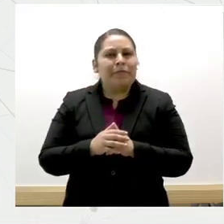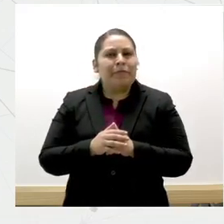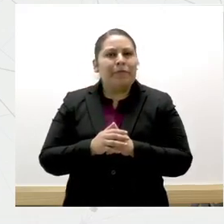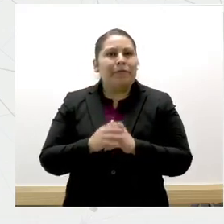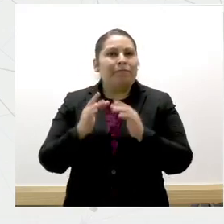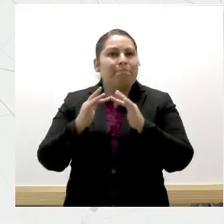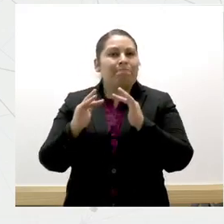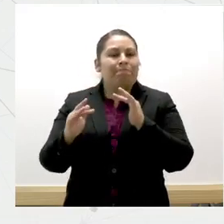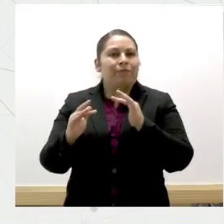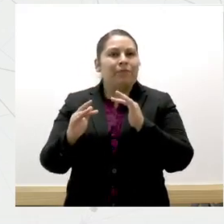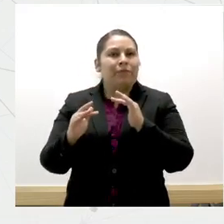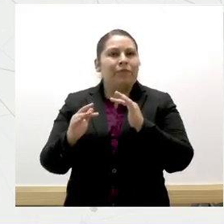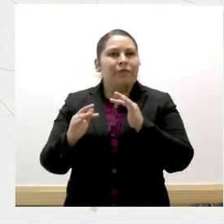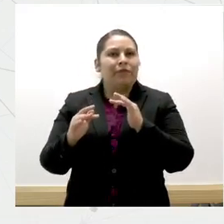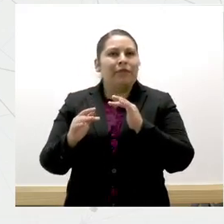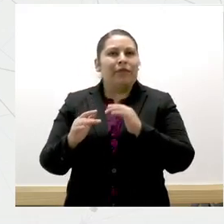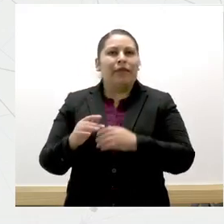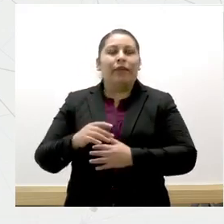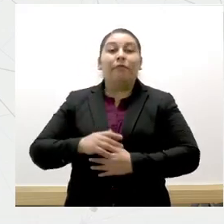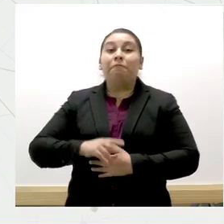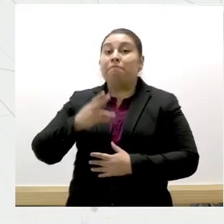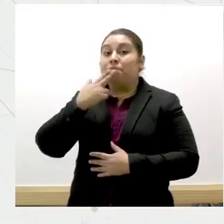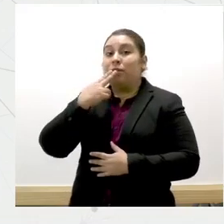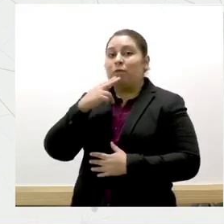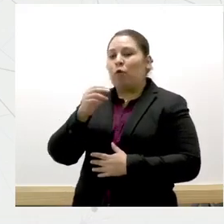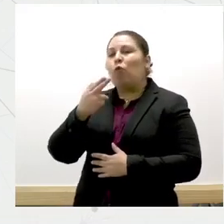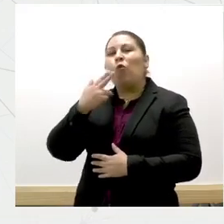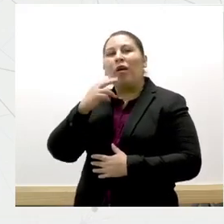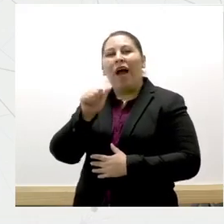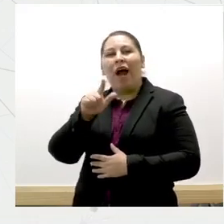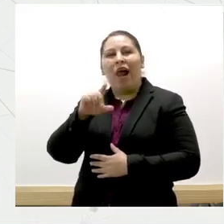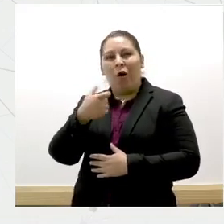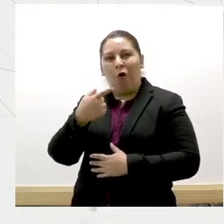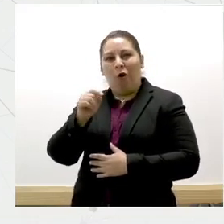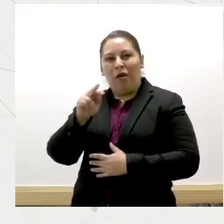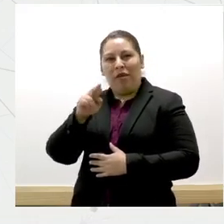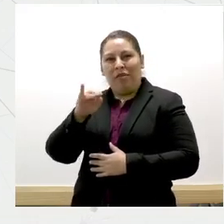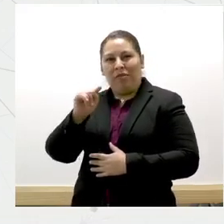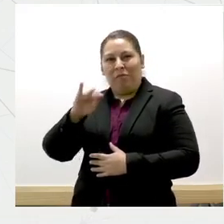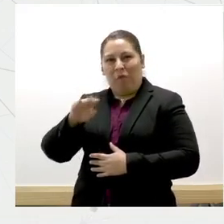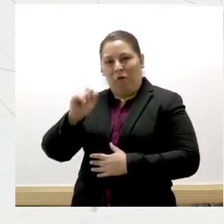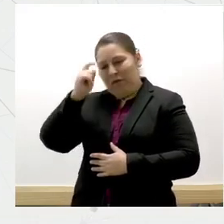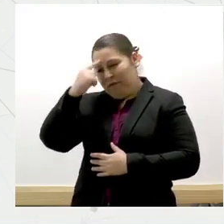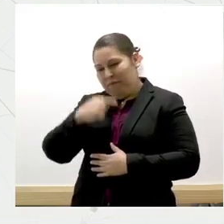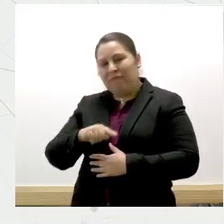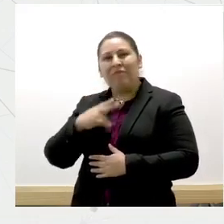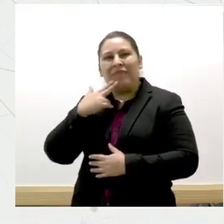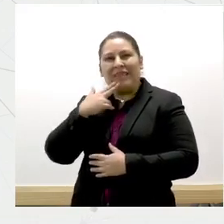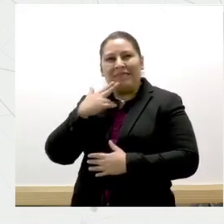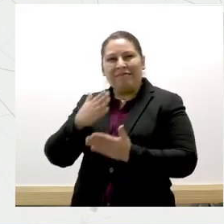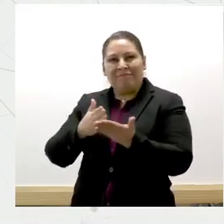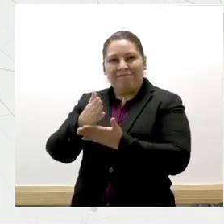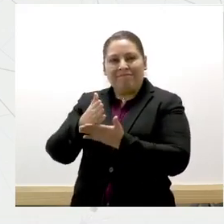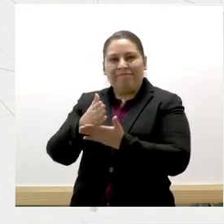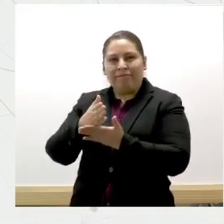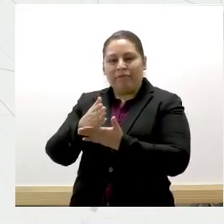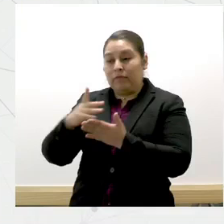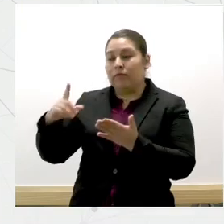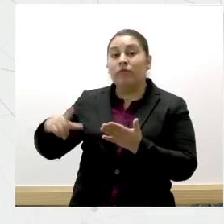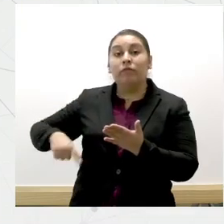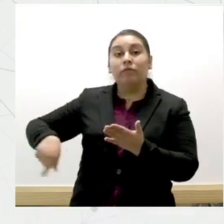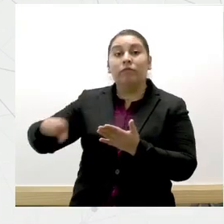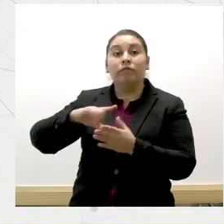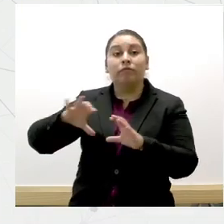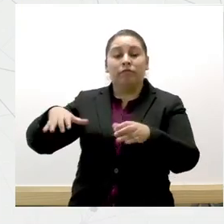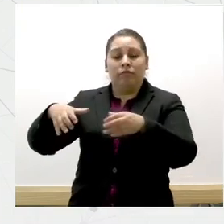que precisamente la utilización de un algoritmo de apoyo, que es Compass, para el ejercicio de la función jurisdiccional condujo,